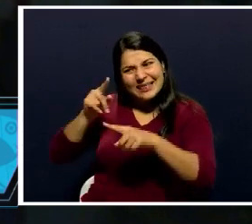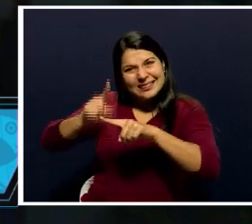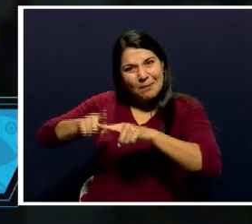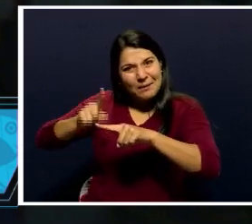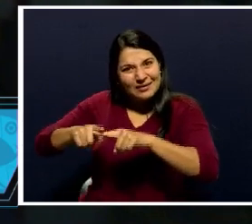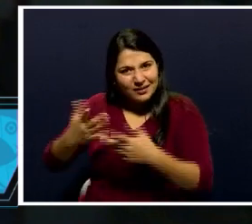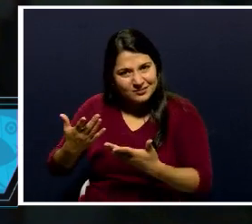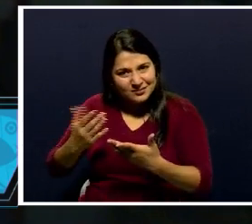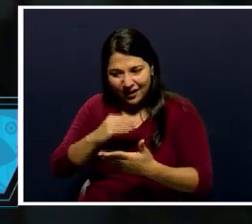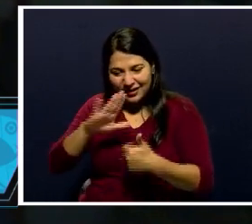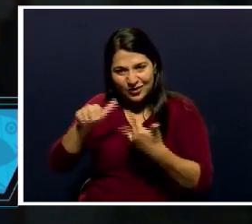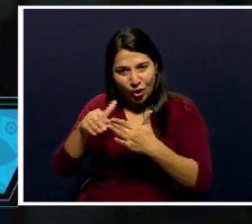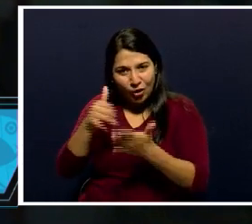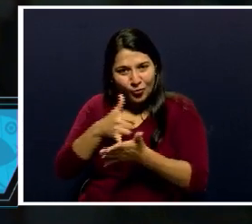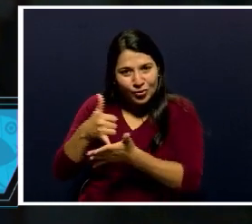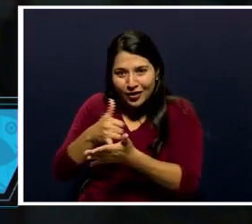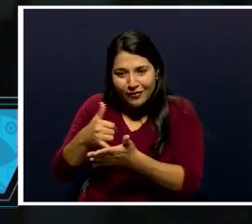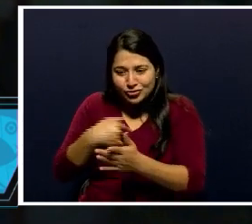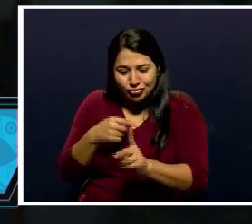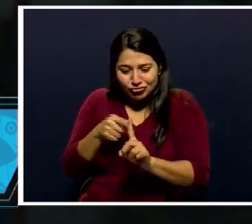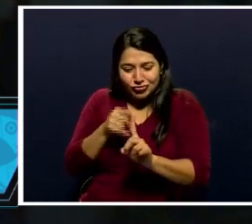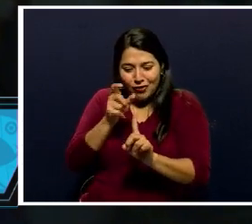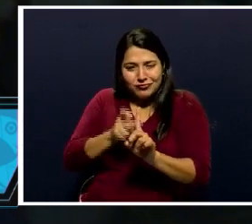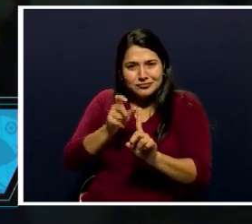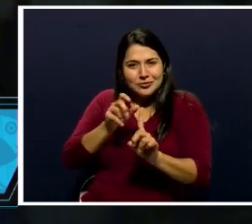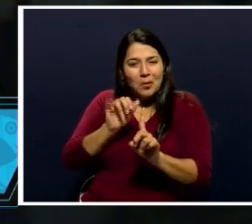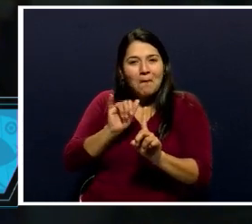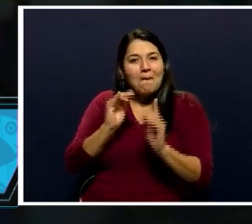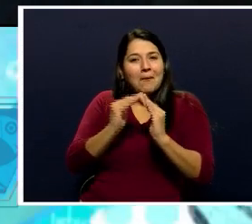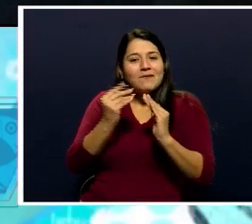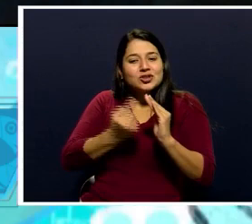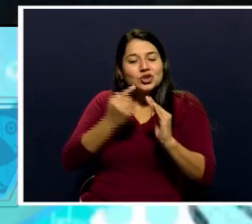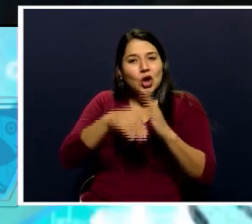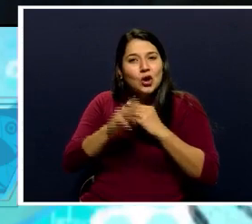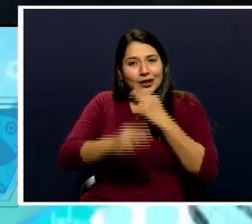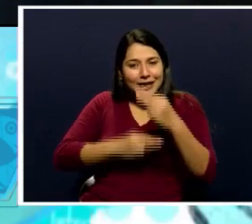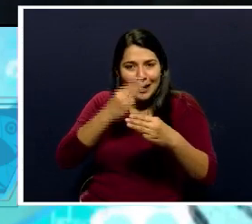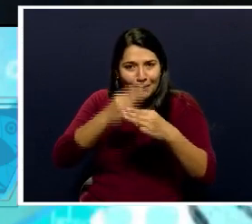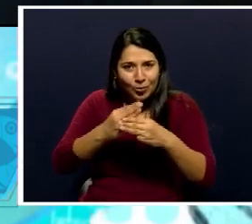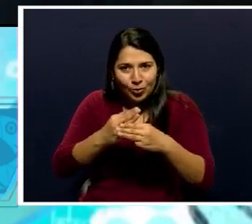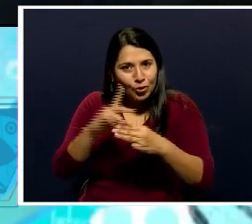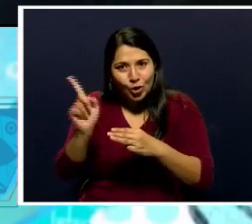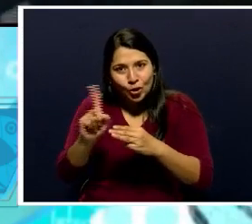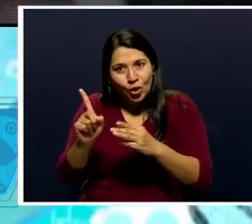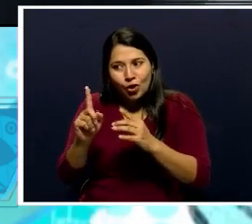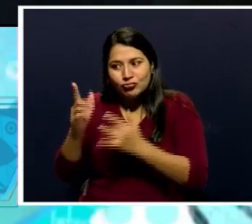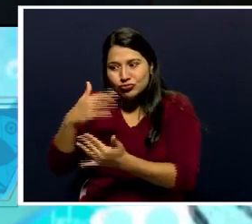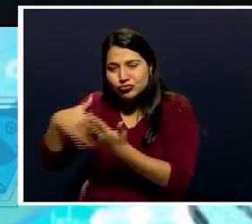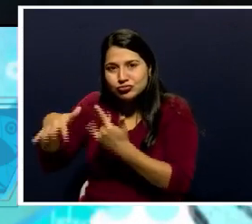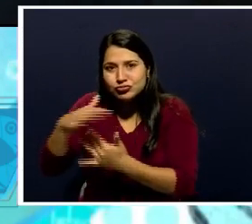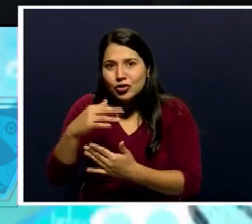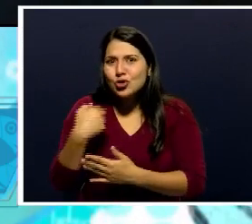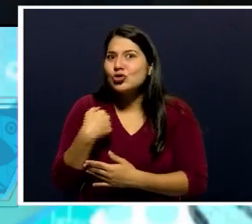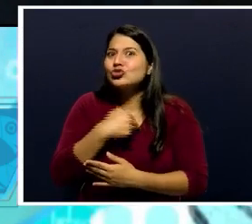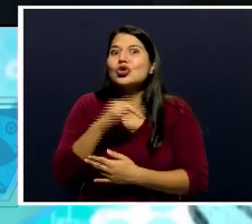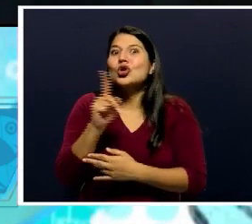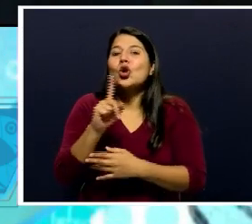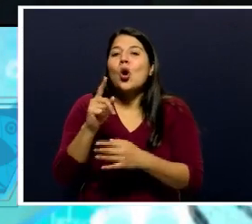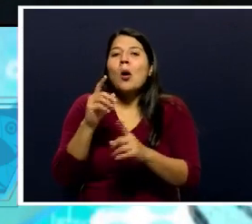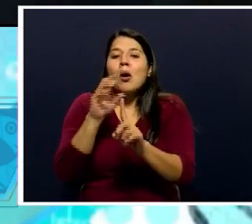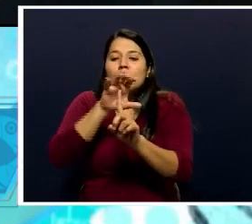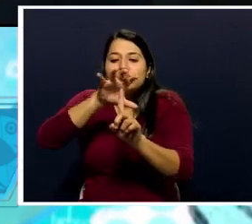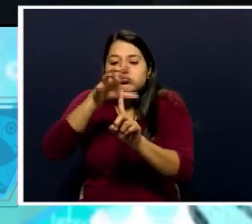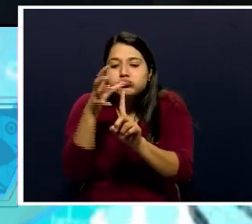Esta pandemia, como cualquier otra pandemia que estuviéramos enfrentando, nos demuestra que no vivimos en una burbuja, aunque